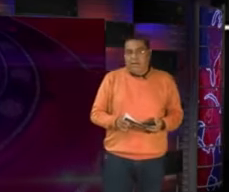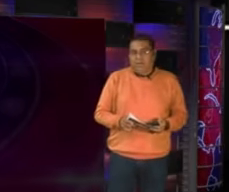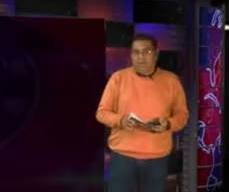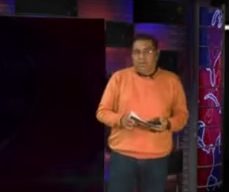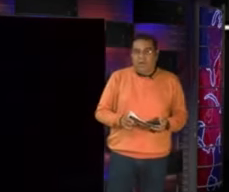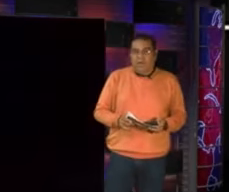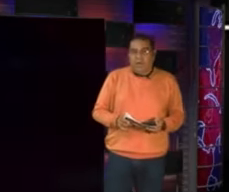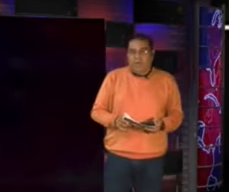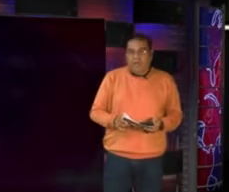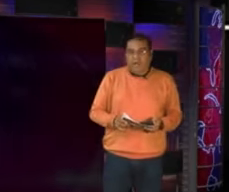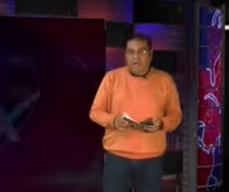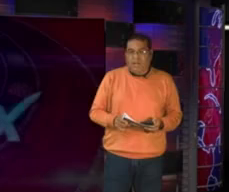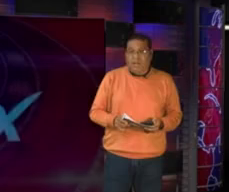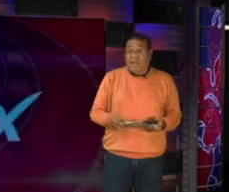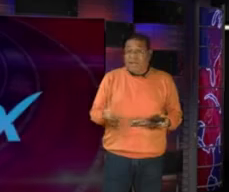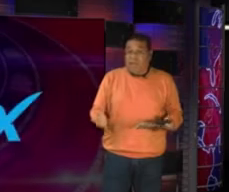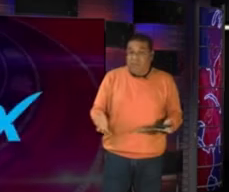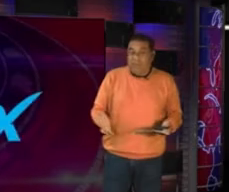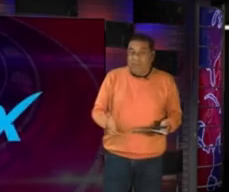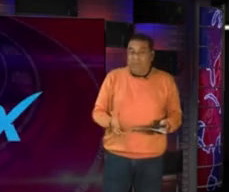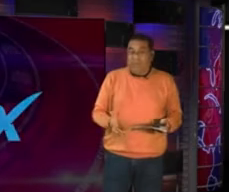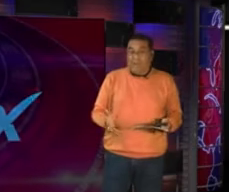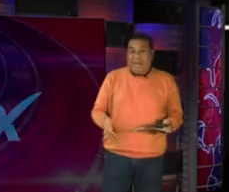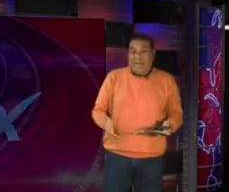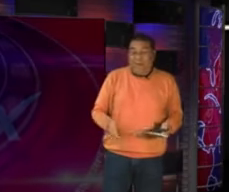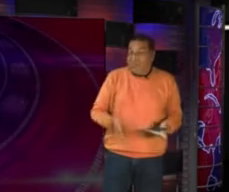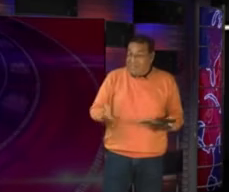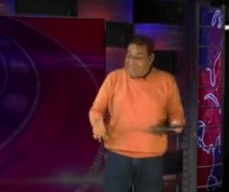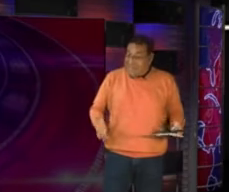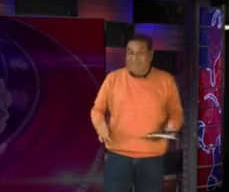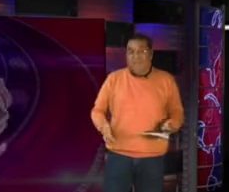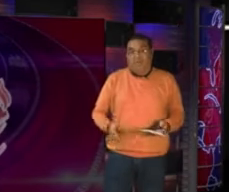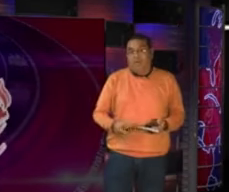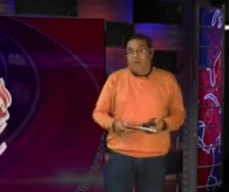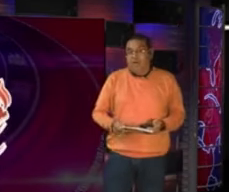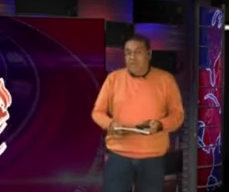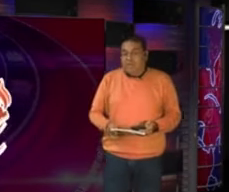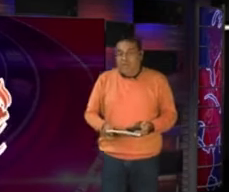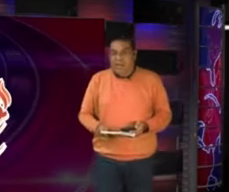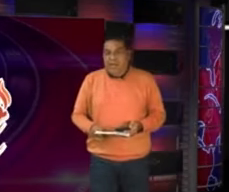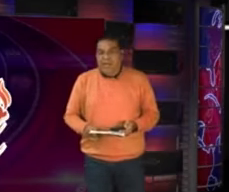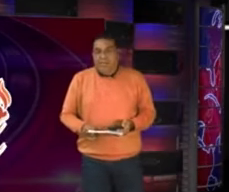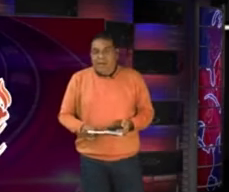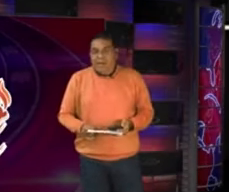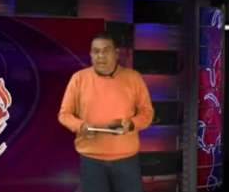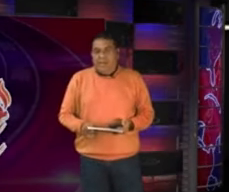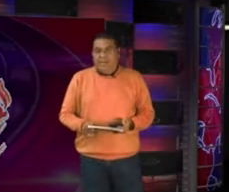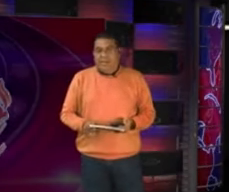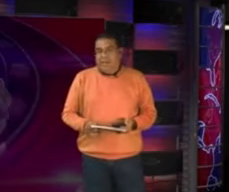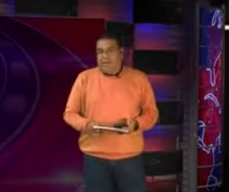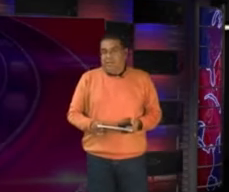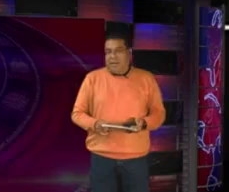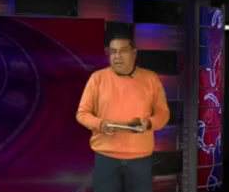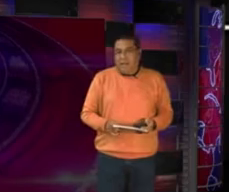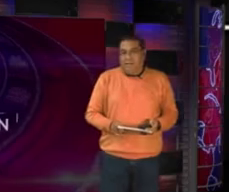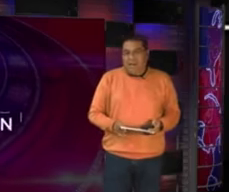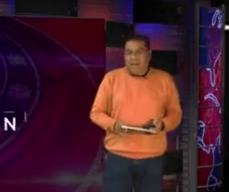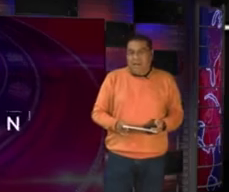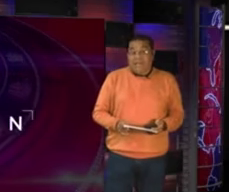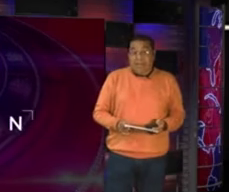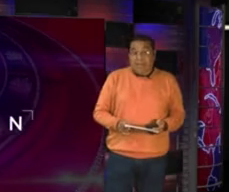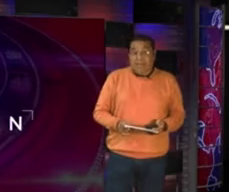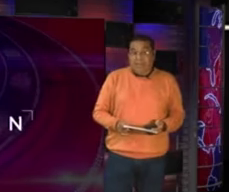bulevar gastronómico a la altura del ya famoso y peligroso y siniestro cruce de Carnitas El